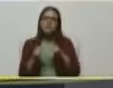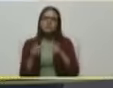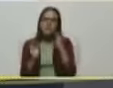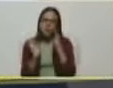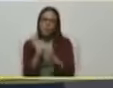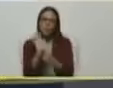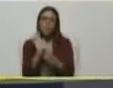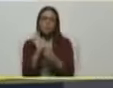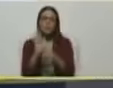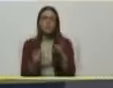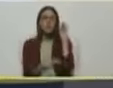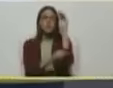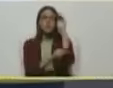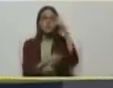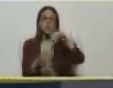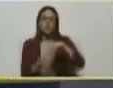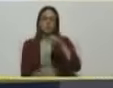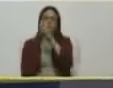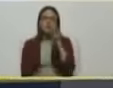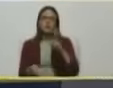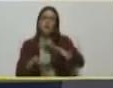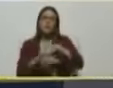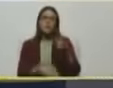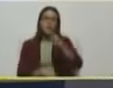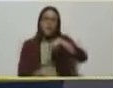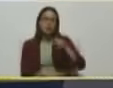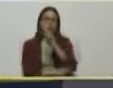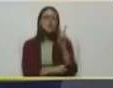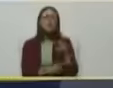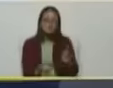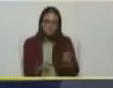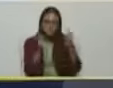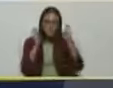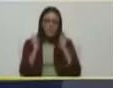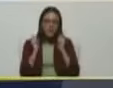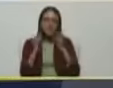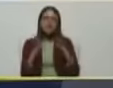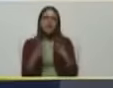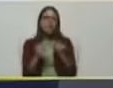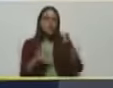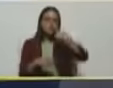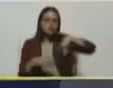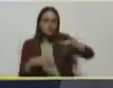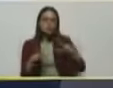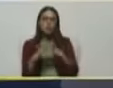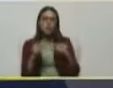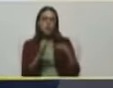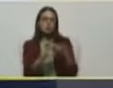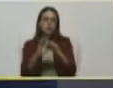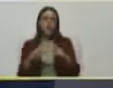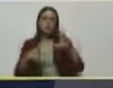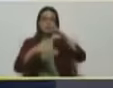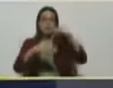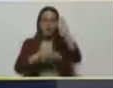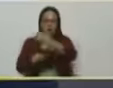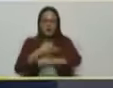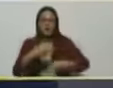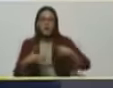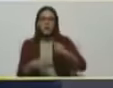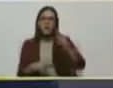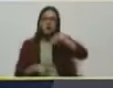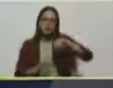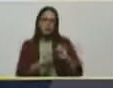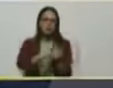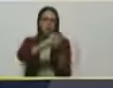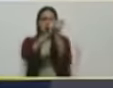para el futuro de Venezuela, porque Venezuela se lo merece para todo el Caribe y para toda Latinoamérica. Nosotros nos